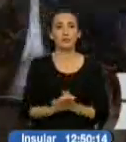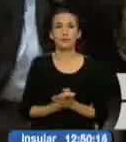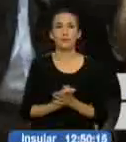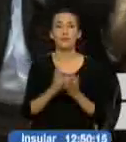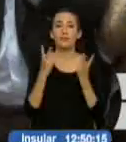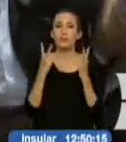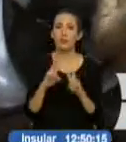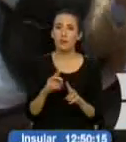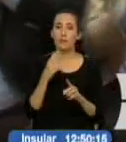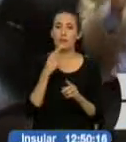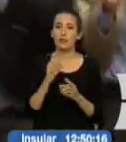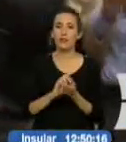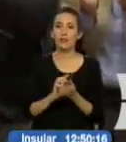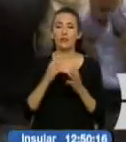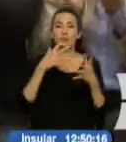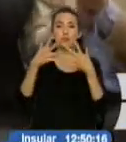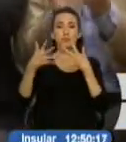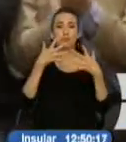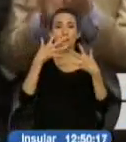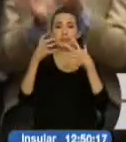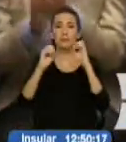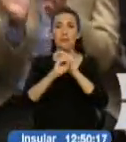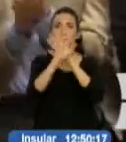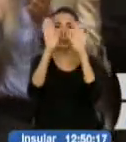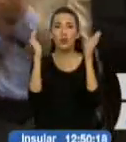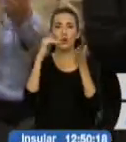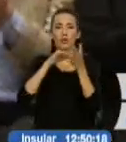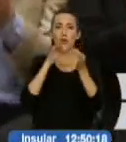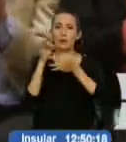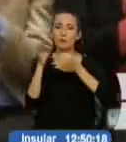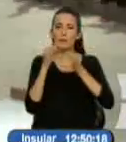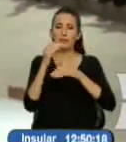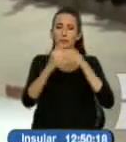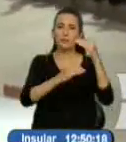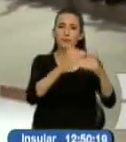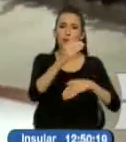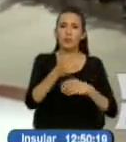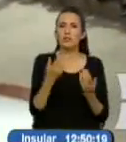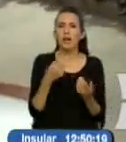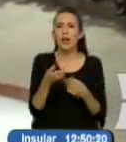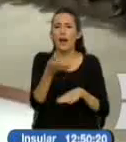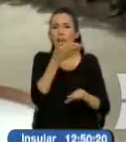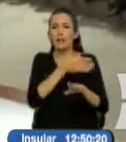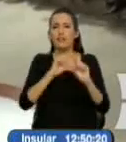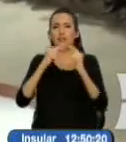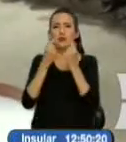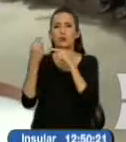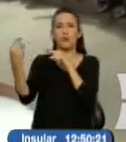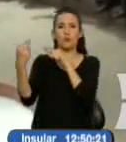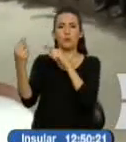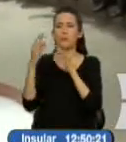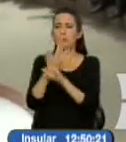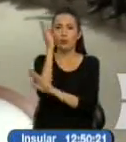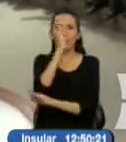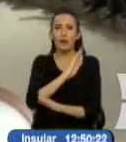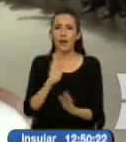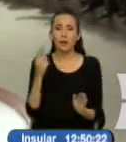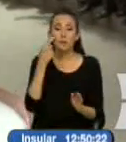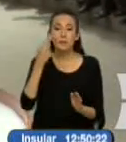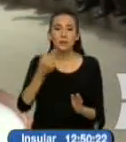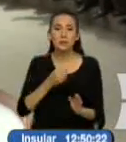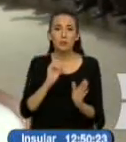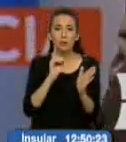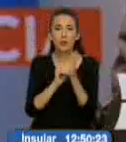también se precisó la transparencia de dicho proceso, a pesar de la bulla mediática protagonizada por actores políticos que jamás formalizaron una